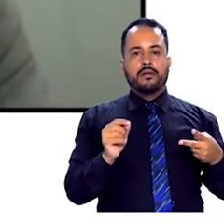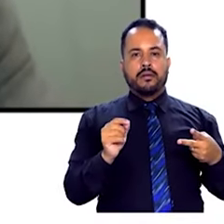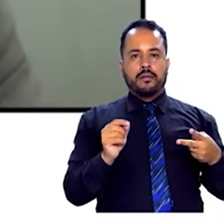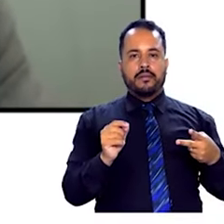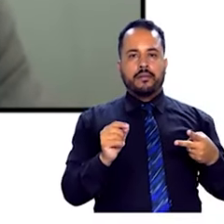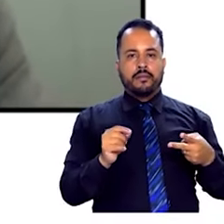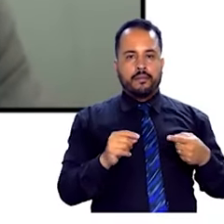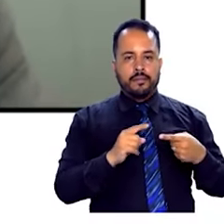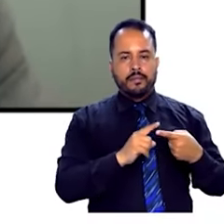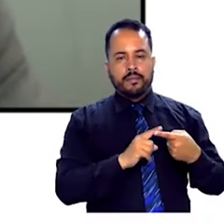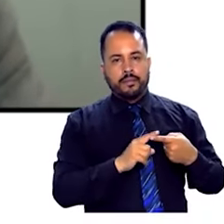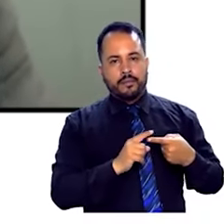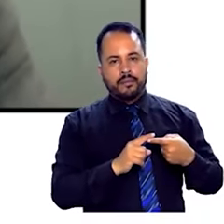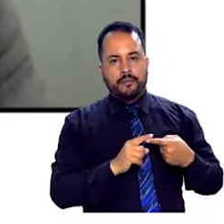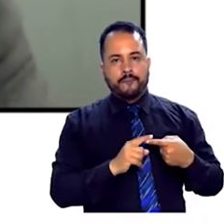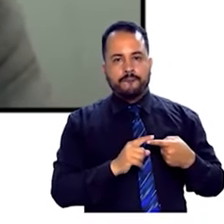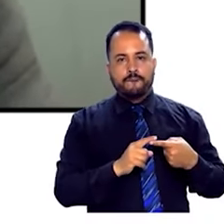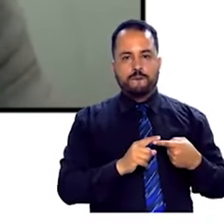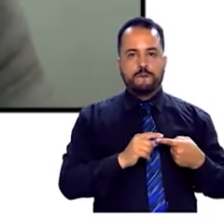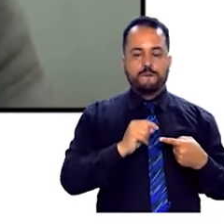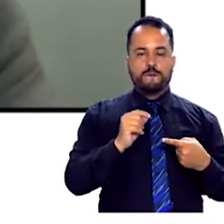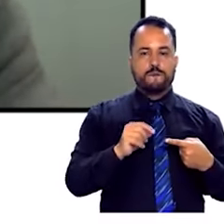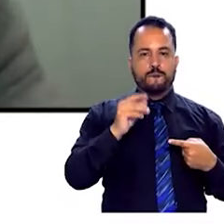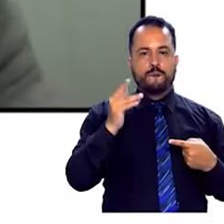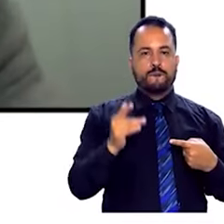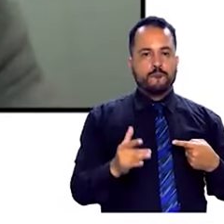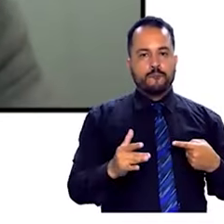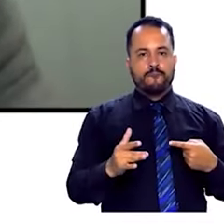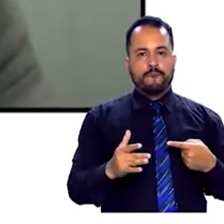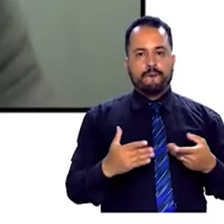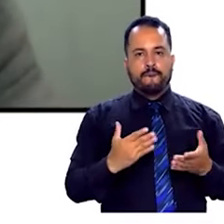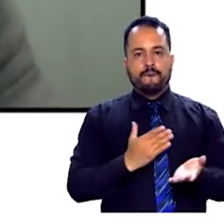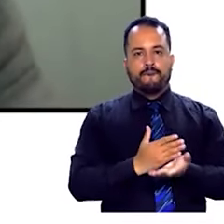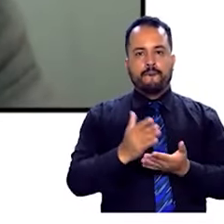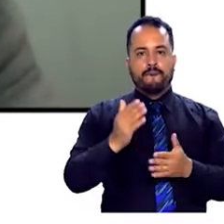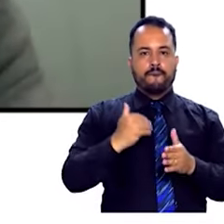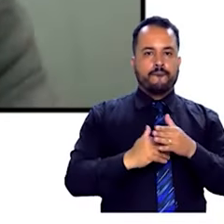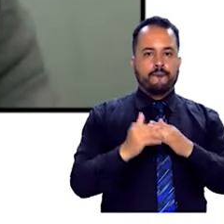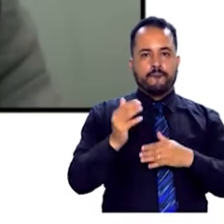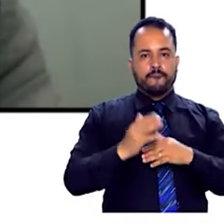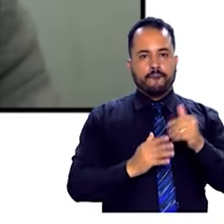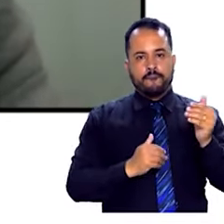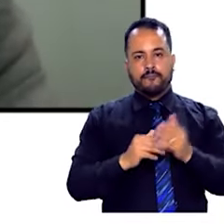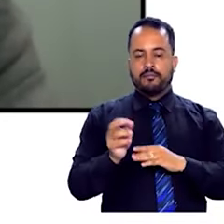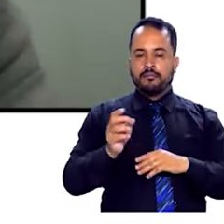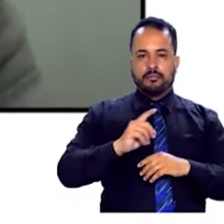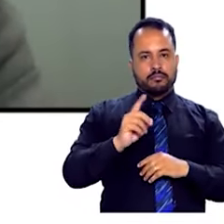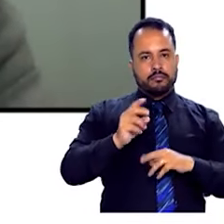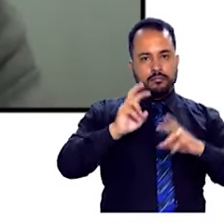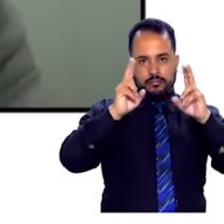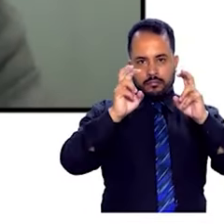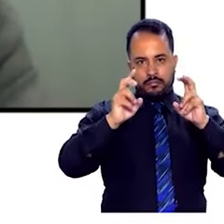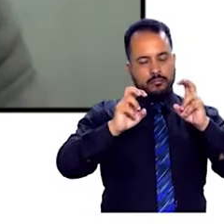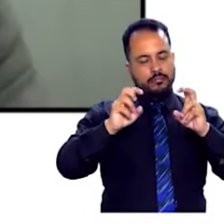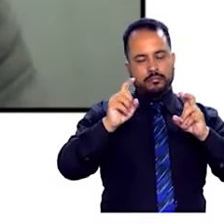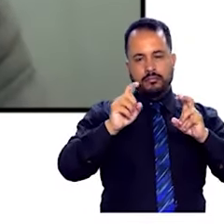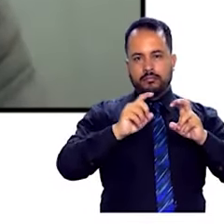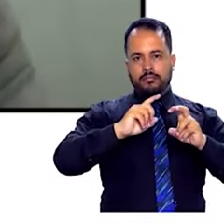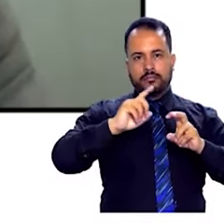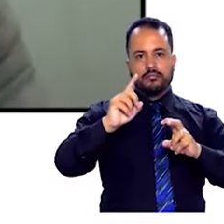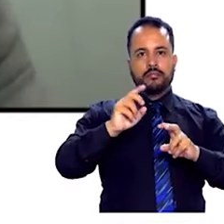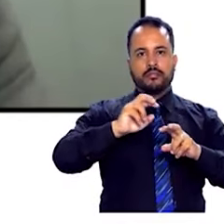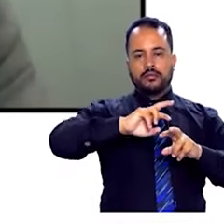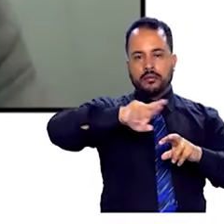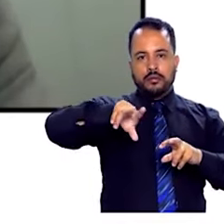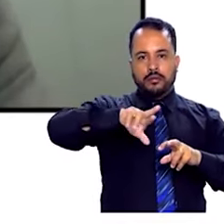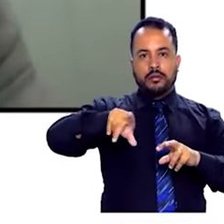su competencia hacia no por la materia sino por otra clase de requisitos de admisibilidad para abrir su competencia situ en